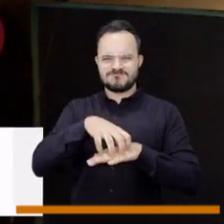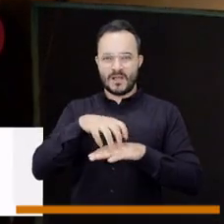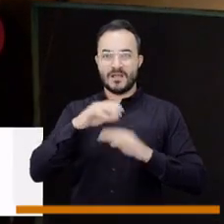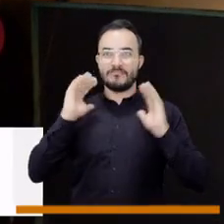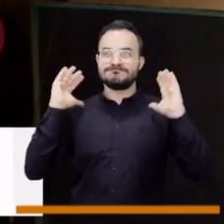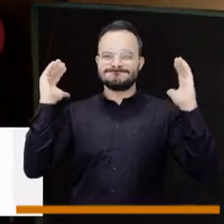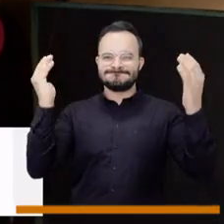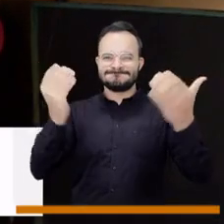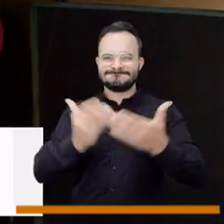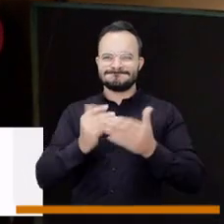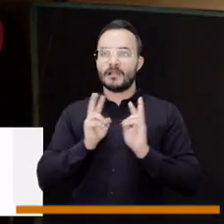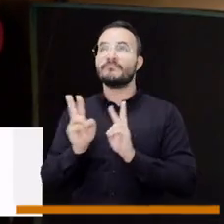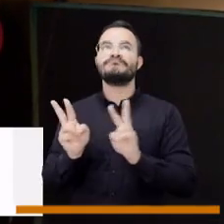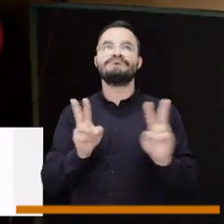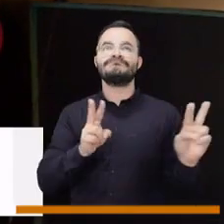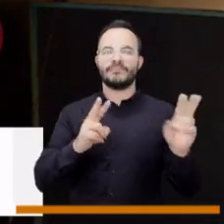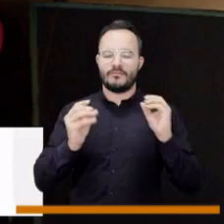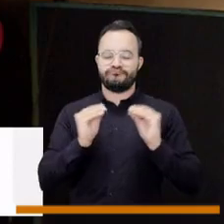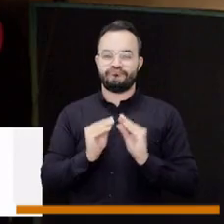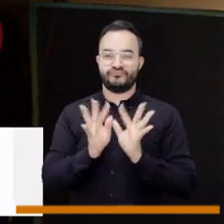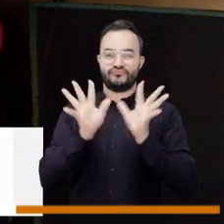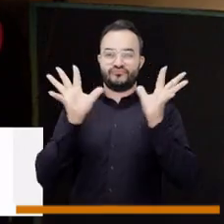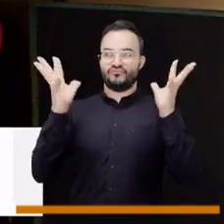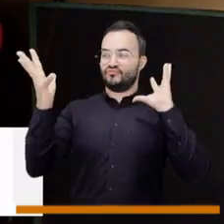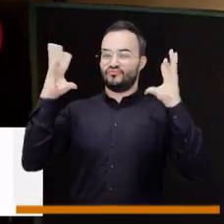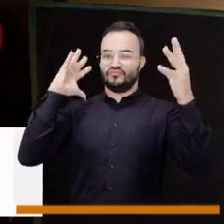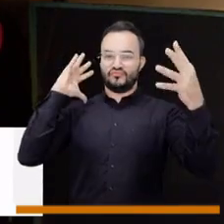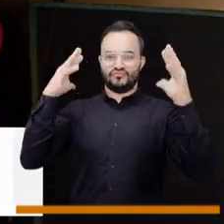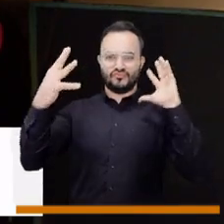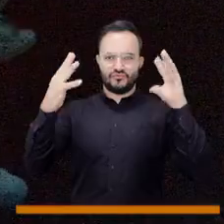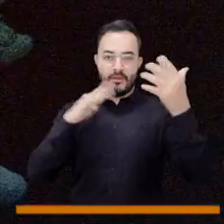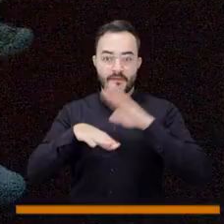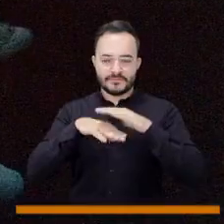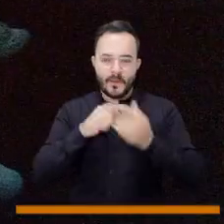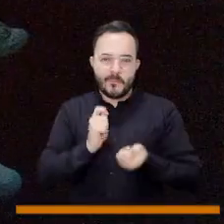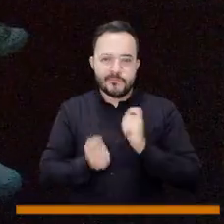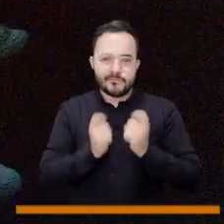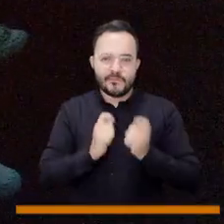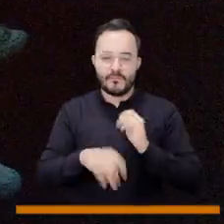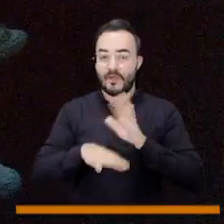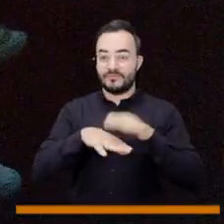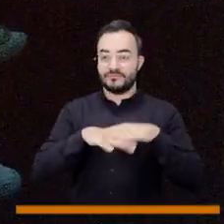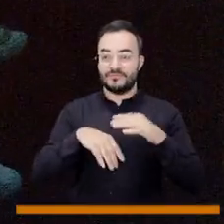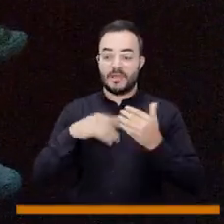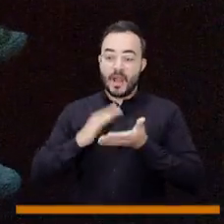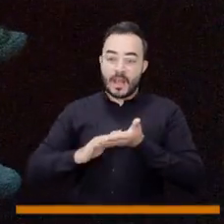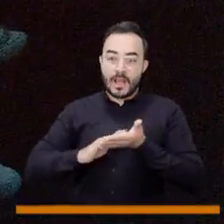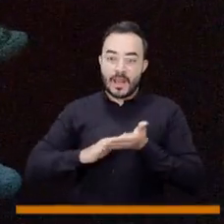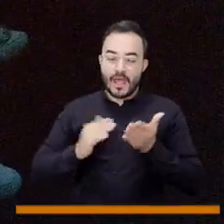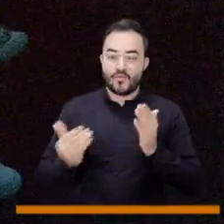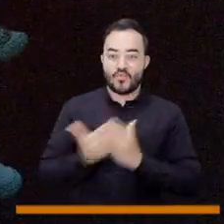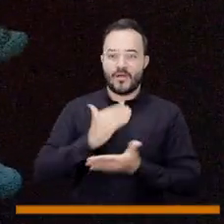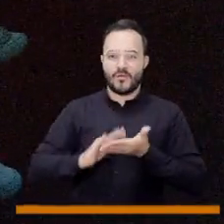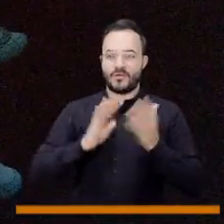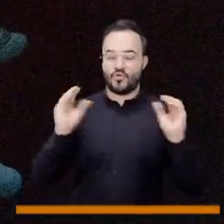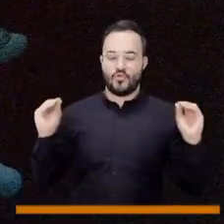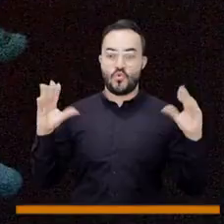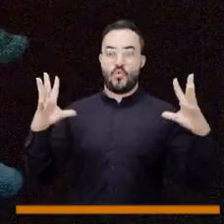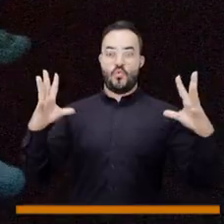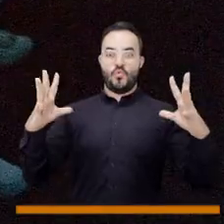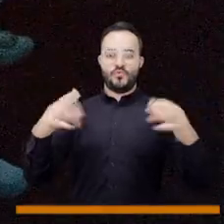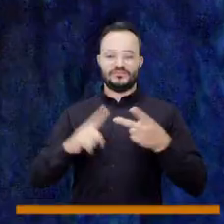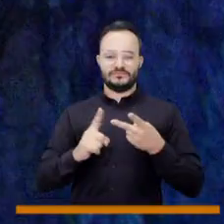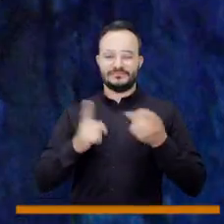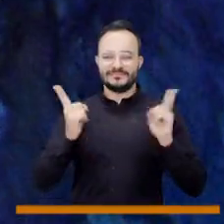DOM. Entonces desde ese momento tenemos la posibilidad de ver las proyecciones con mucha más luz,